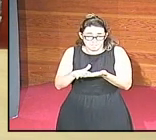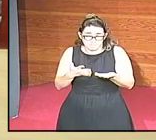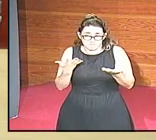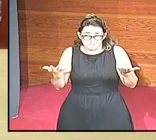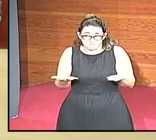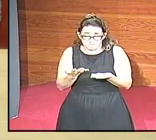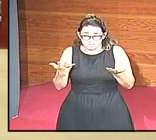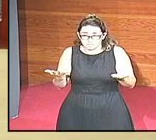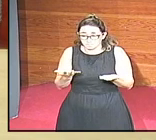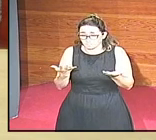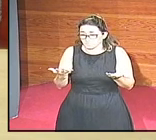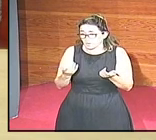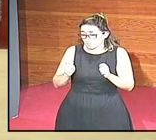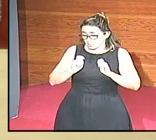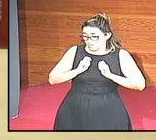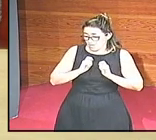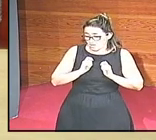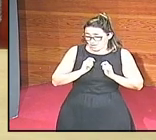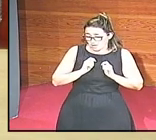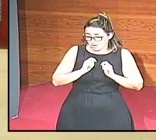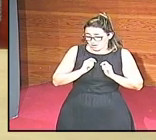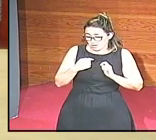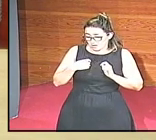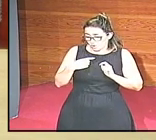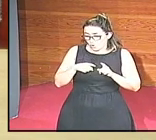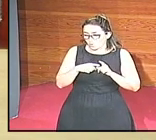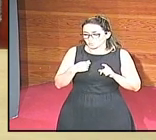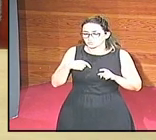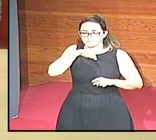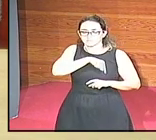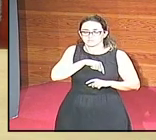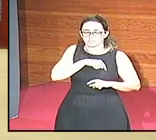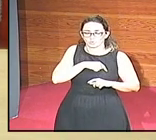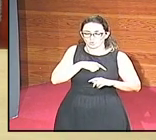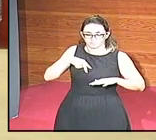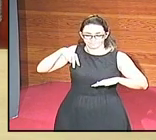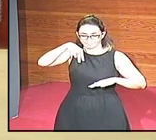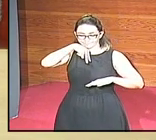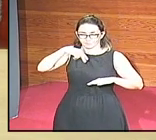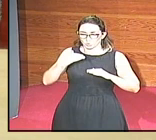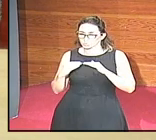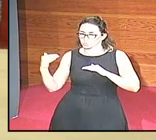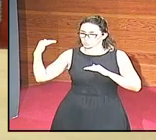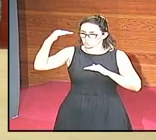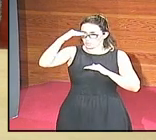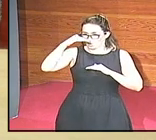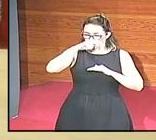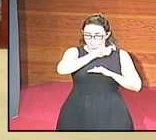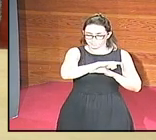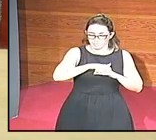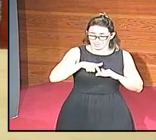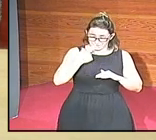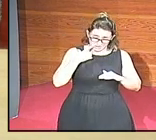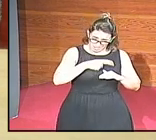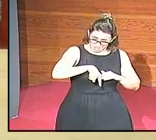nos hace planear por encima de los cuerpos de gente que debería estar viva.